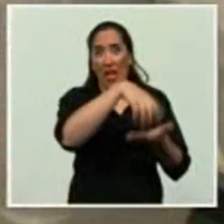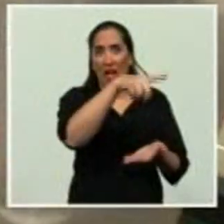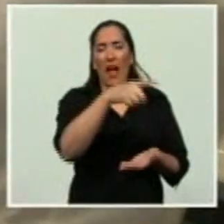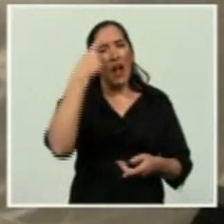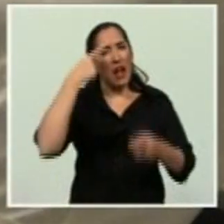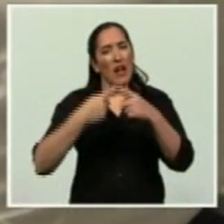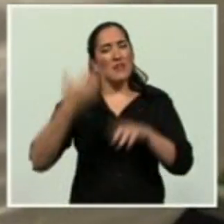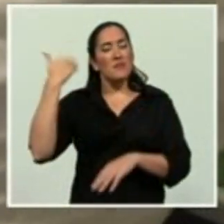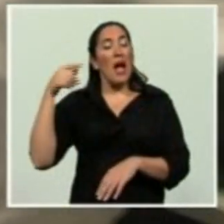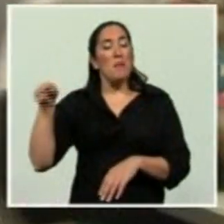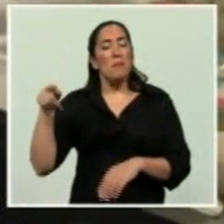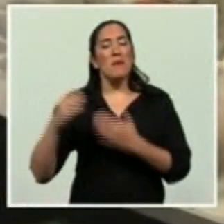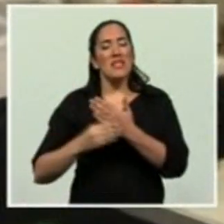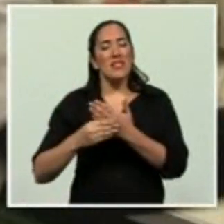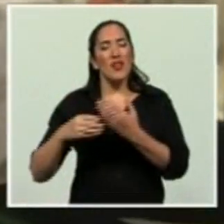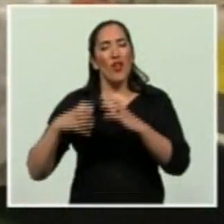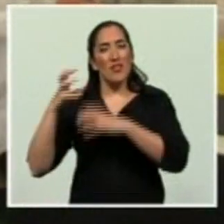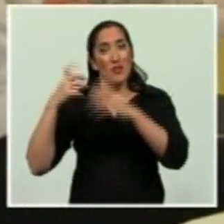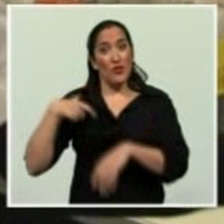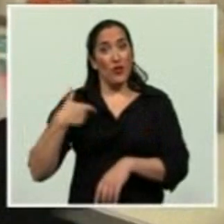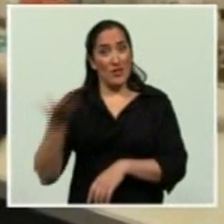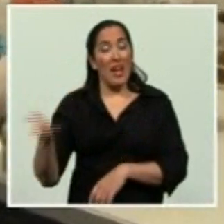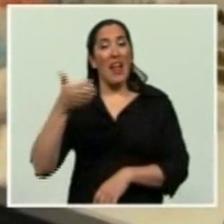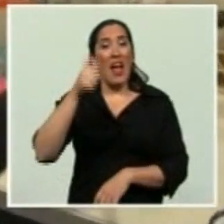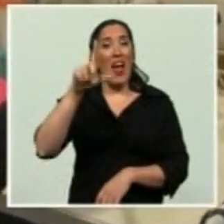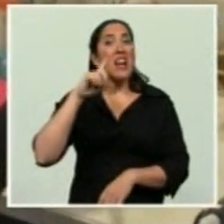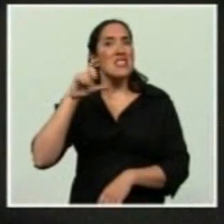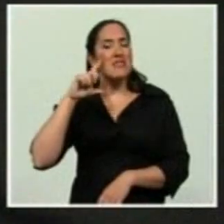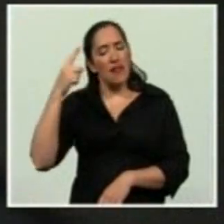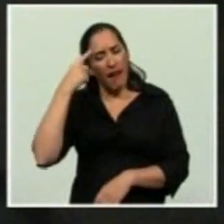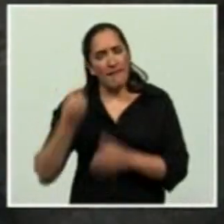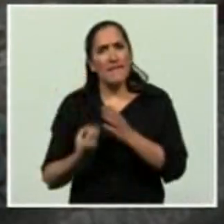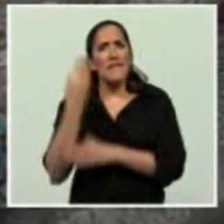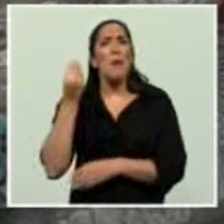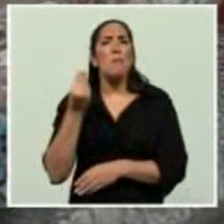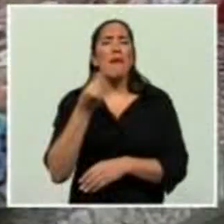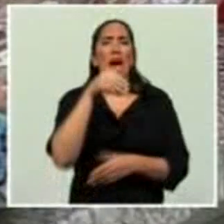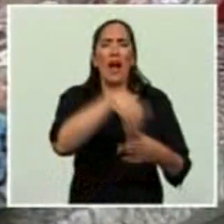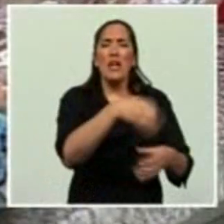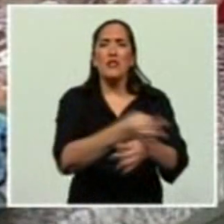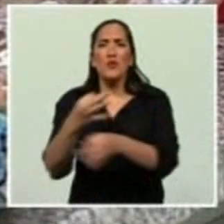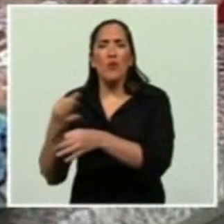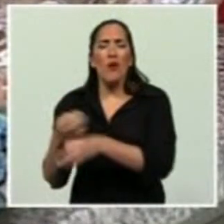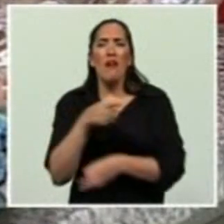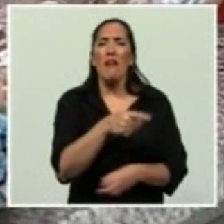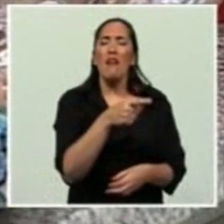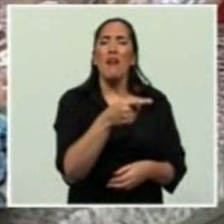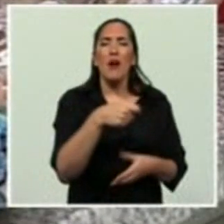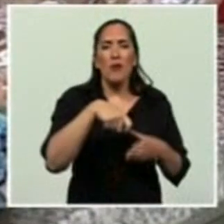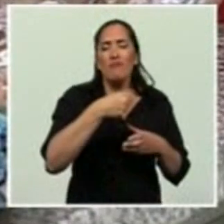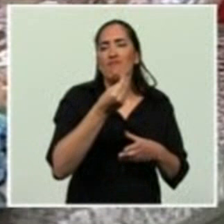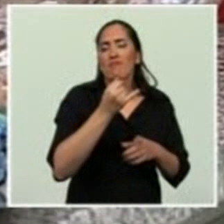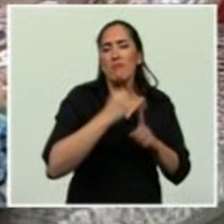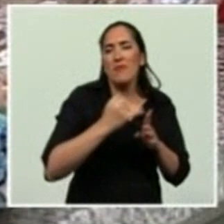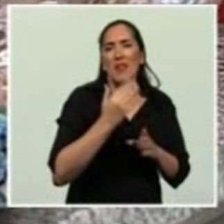kirner en el Ministerio de desarrollo social y que era precisamente para la merienda en los Colegios y luego se fueron agregando otras porque